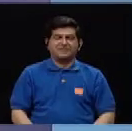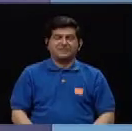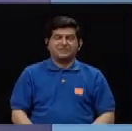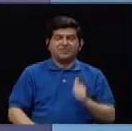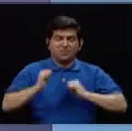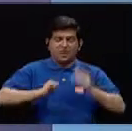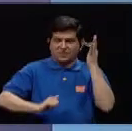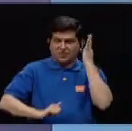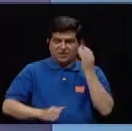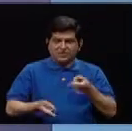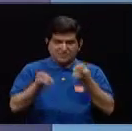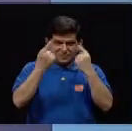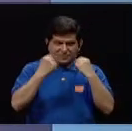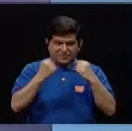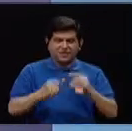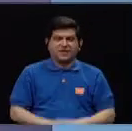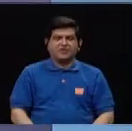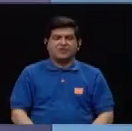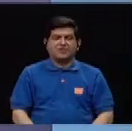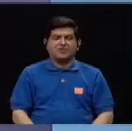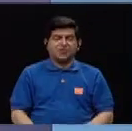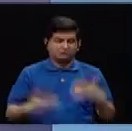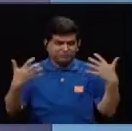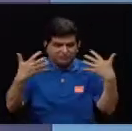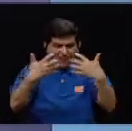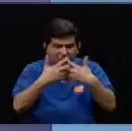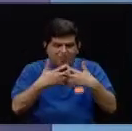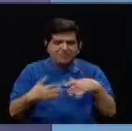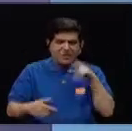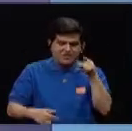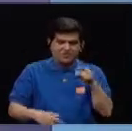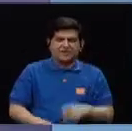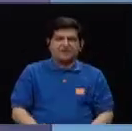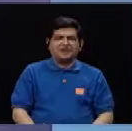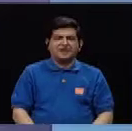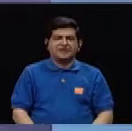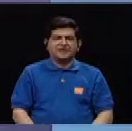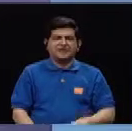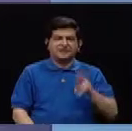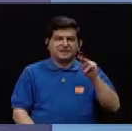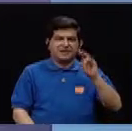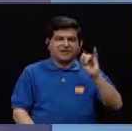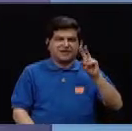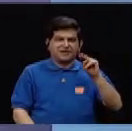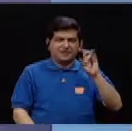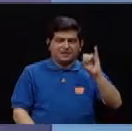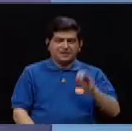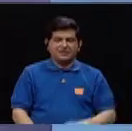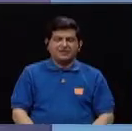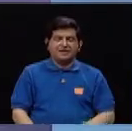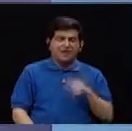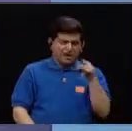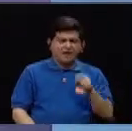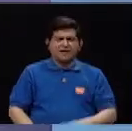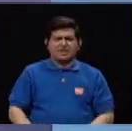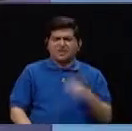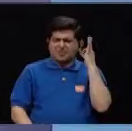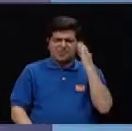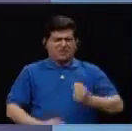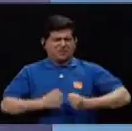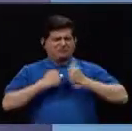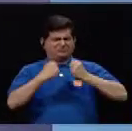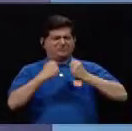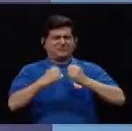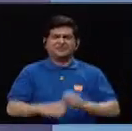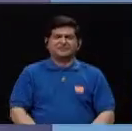la actriz también, Mimi, nos tuvimos que acoplar un poco a ella, ¿verdad? Era como, claro, un volcán, esa mujer así muy, muy efusiva.